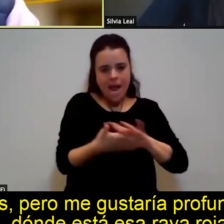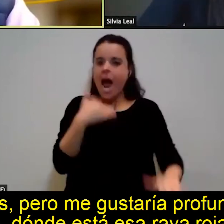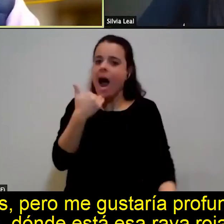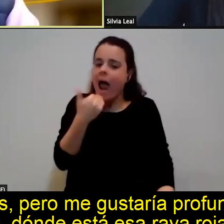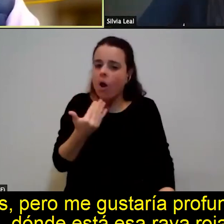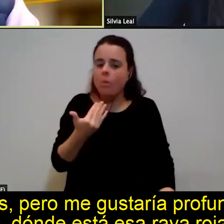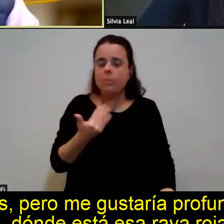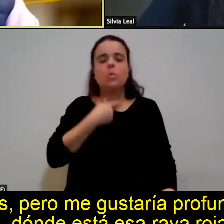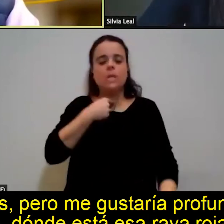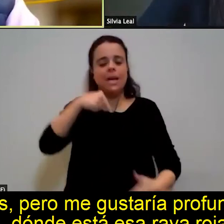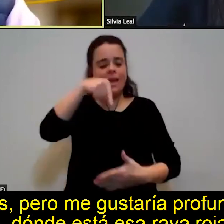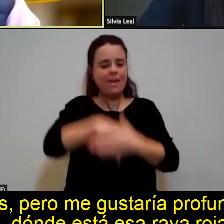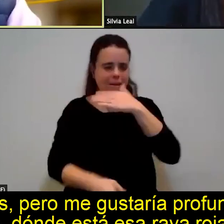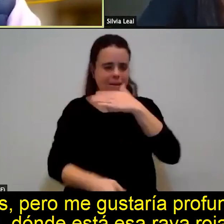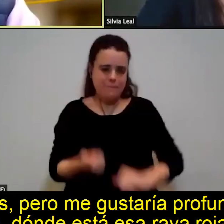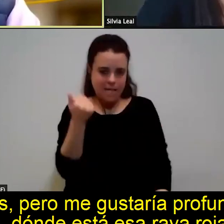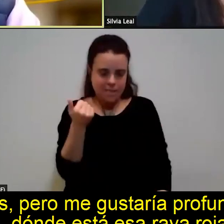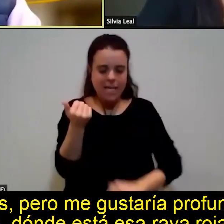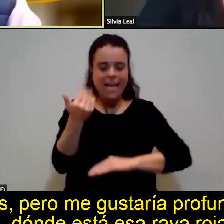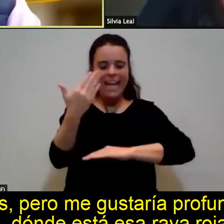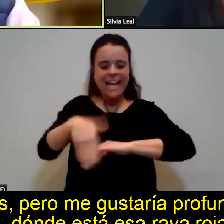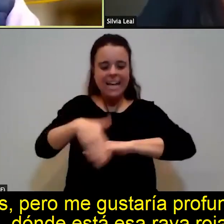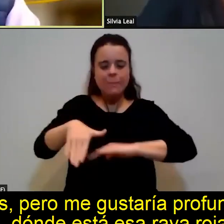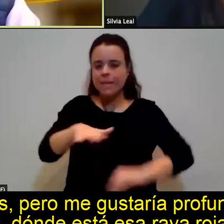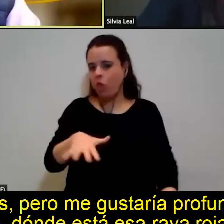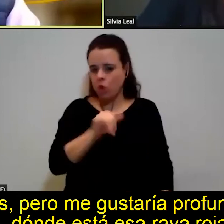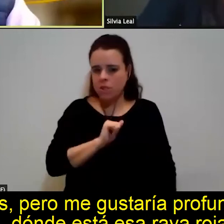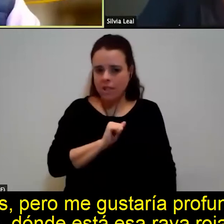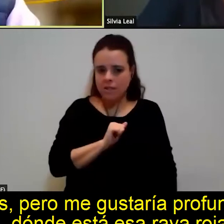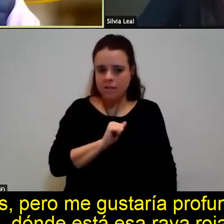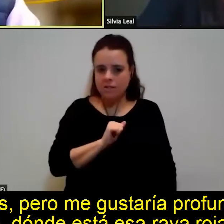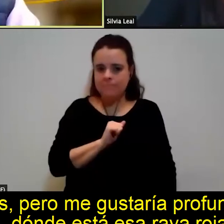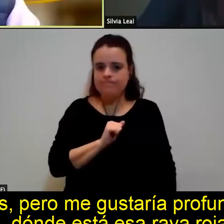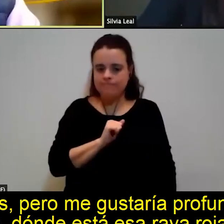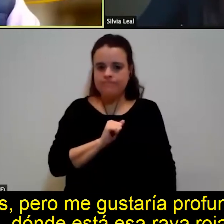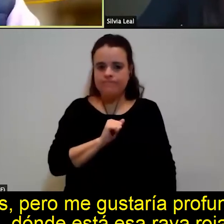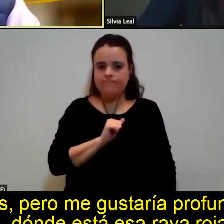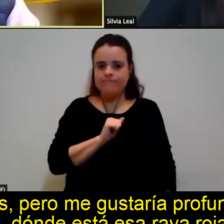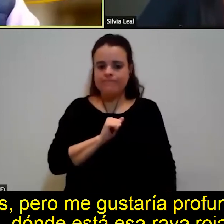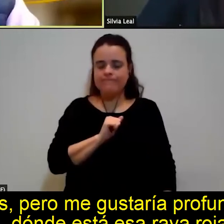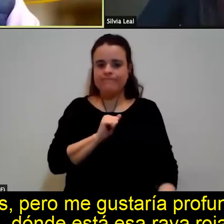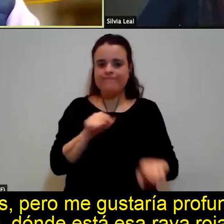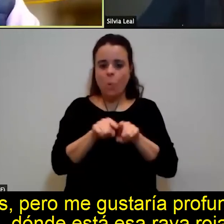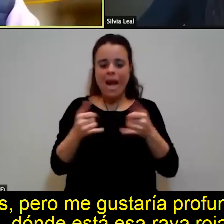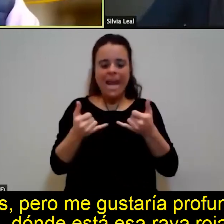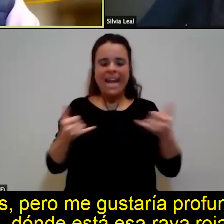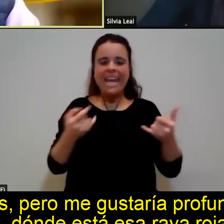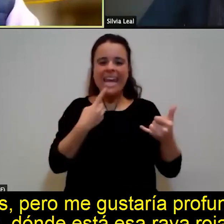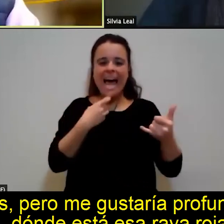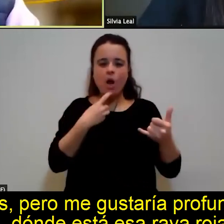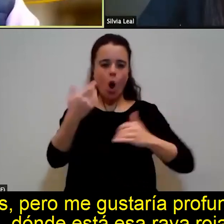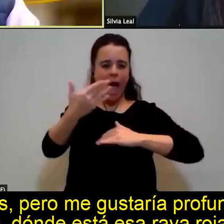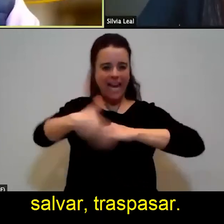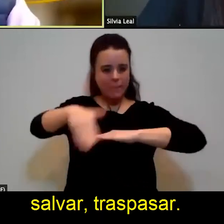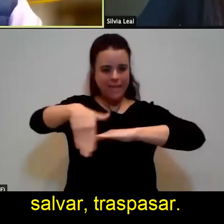un poco más, ¿no? Porque ¿dónde está el límite? ¿Dónde está esa frontera, esa raya roja que no debemos